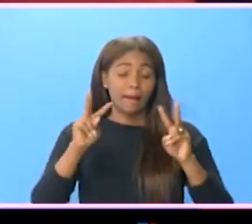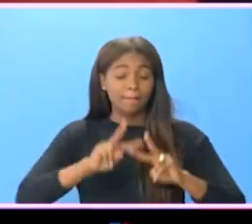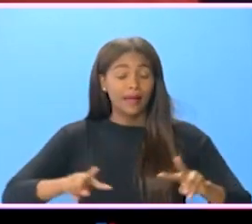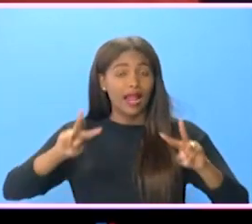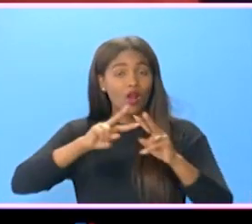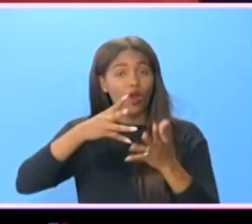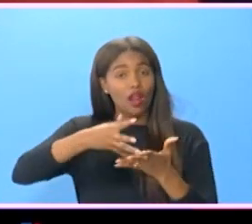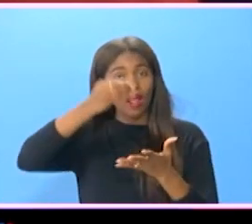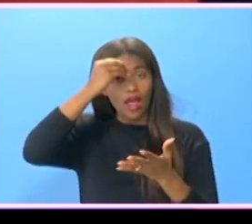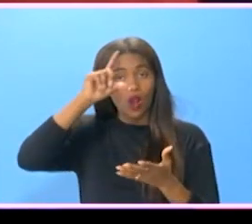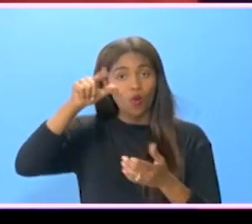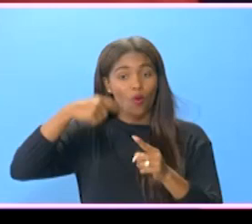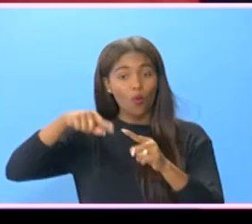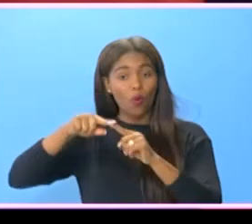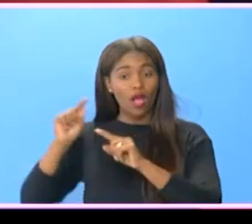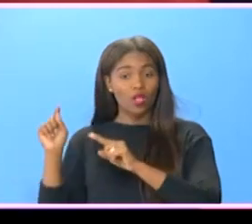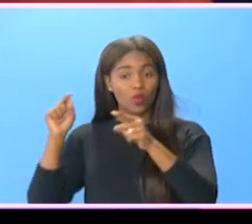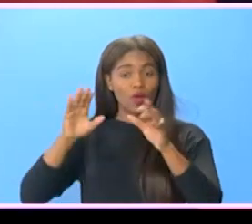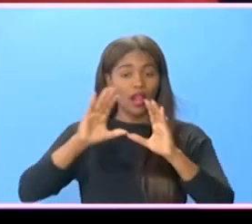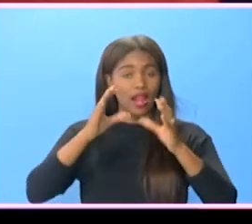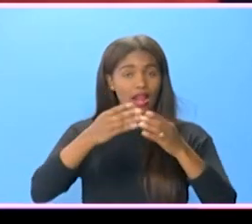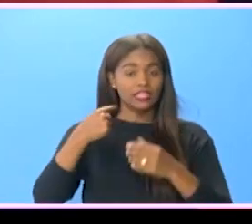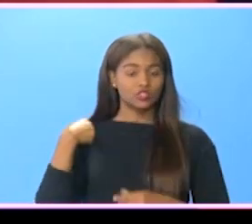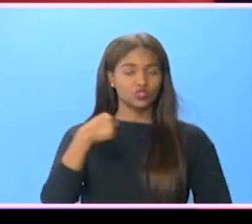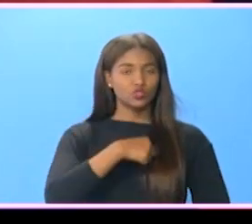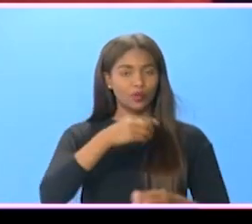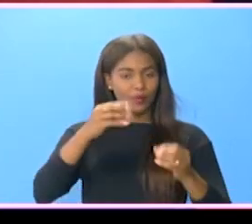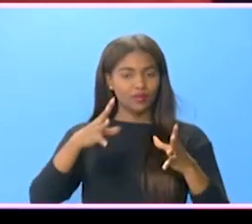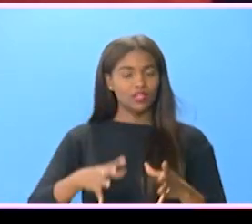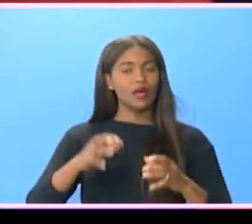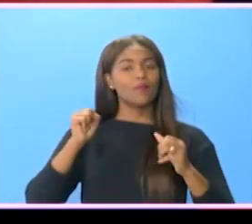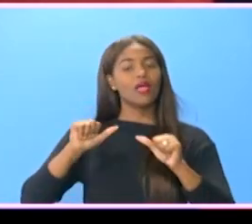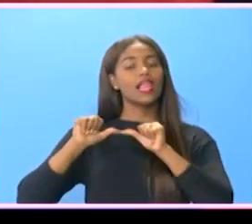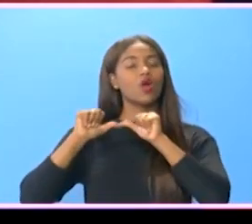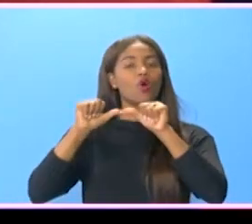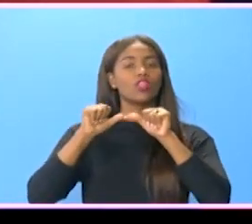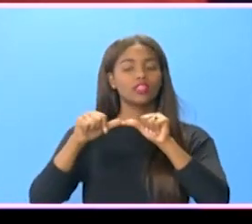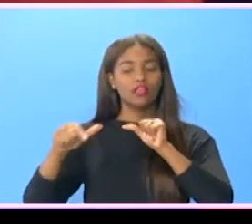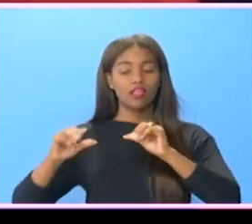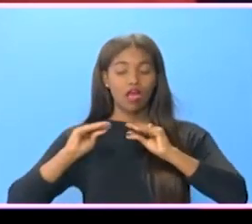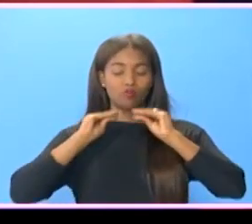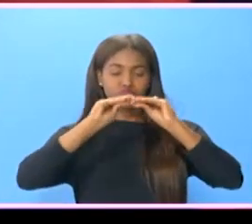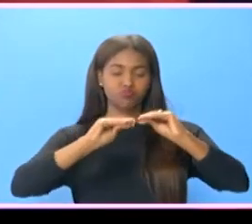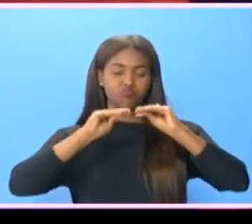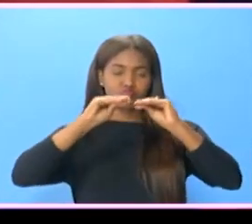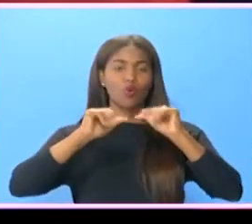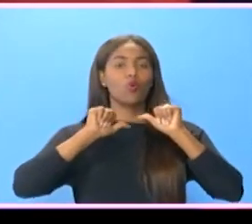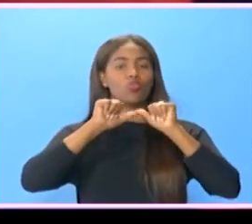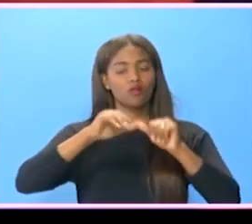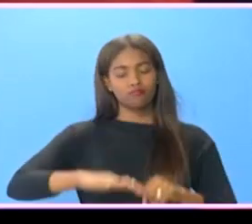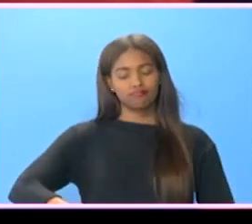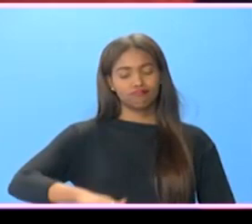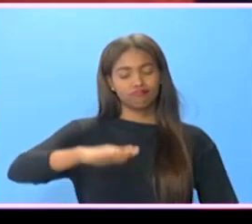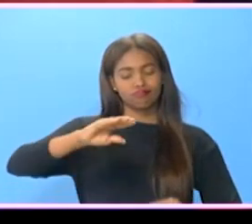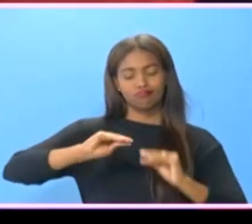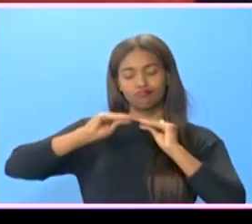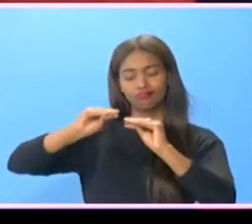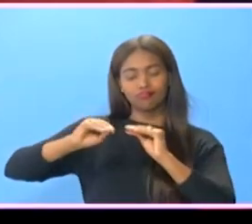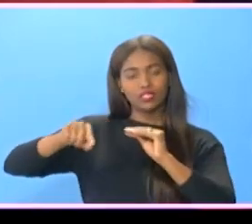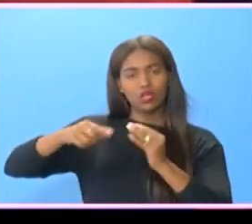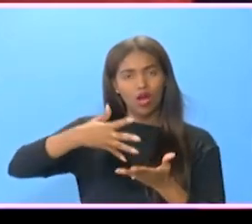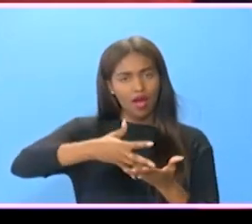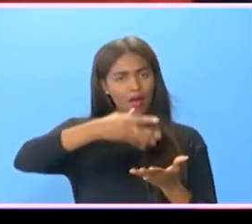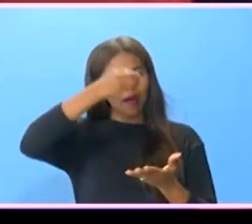y luego ya en las aulas nosotros los docentes pues damos continuidad a esa formación y a ese aprendizaje, a